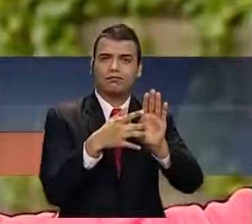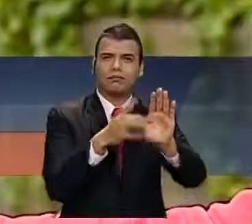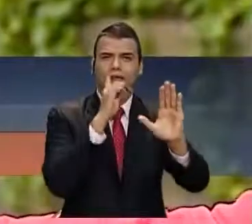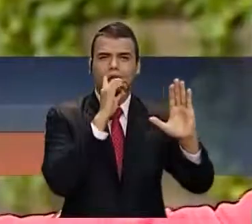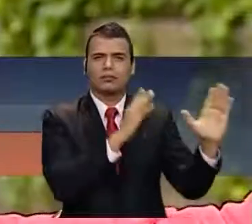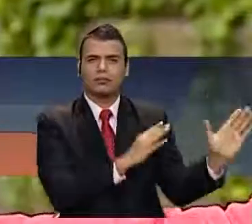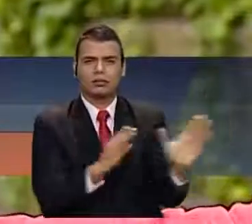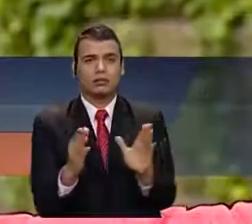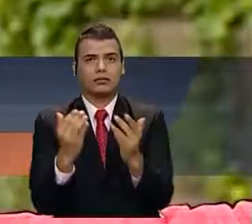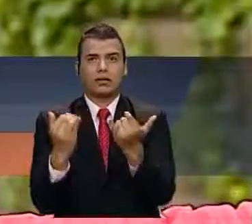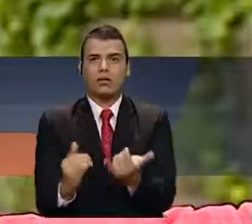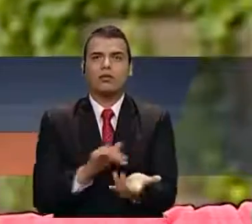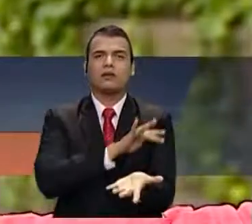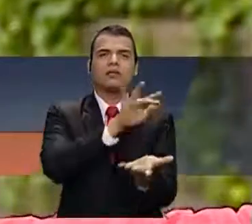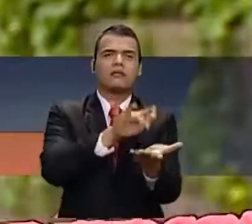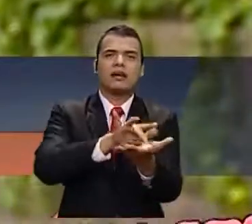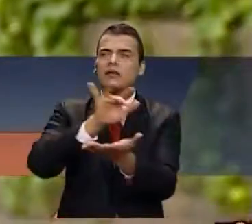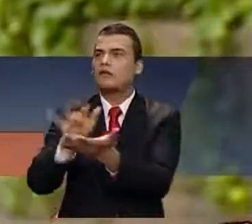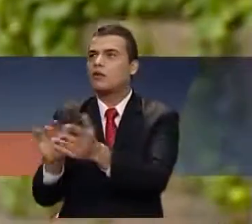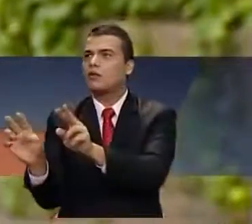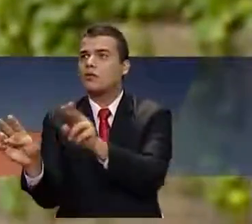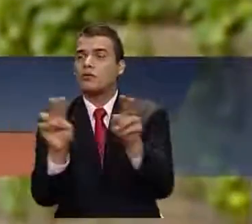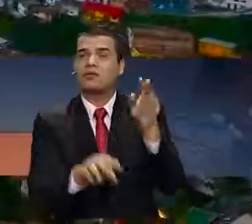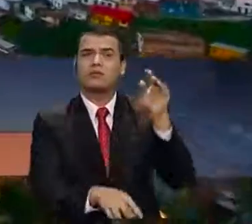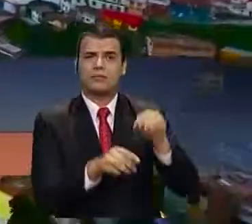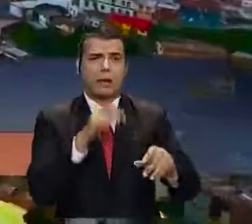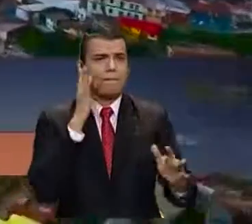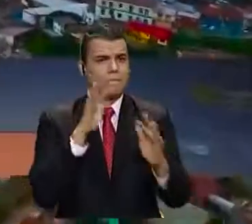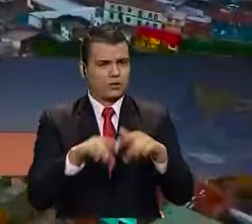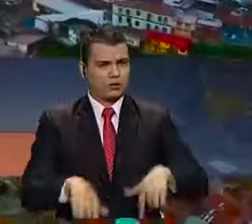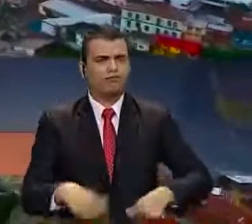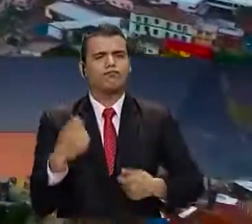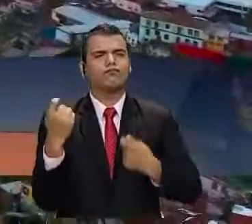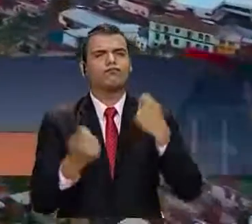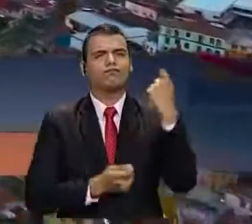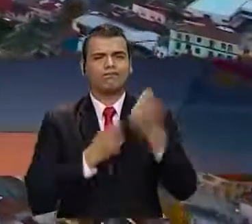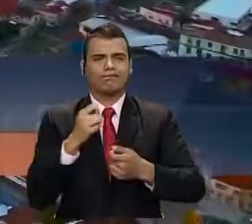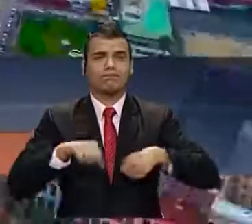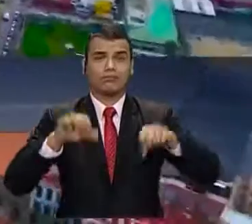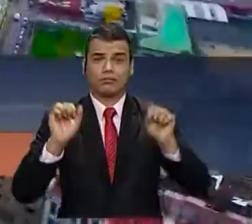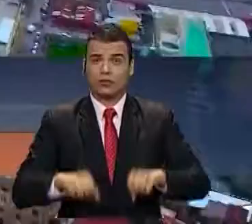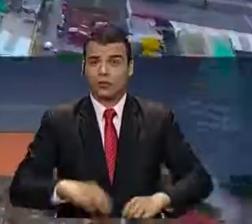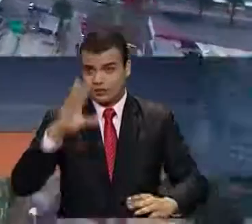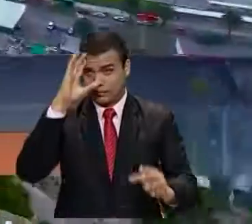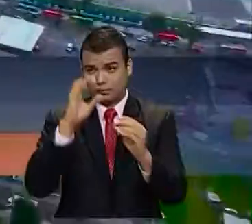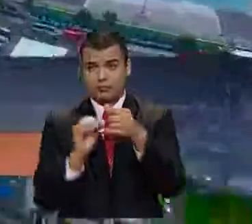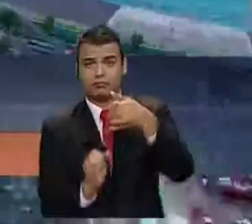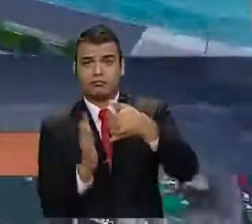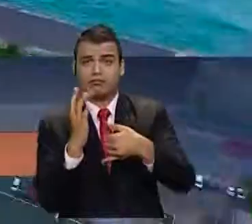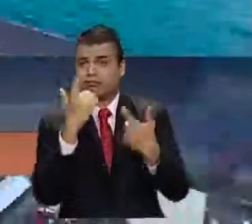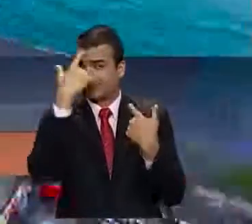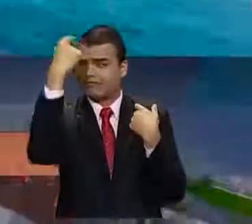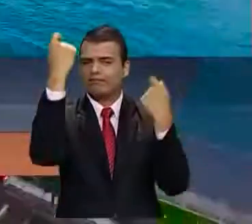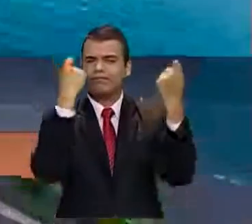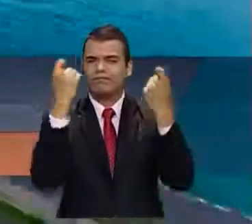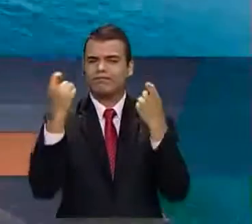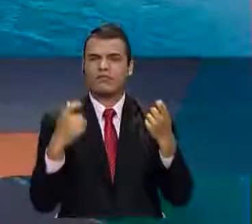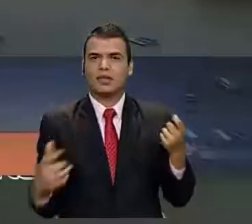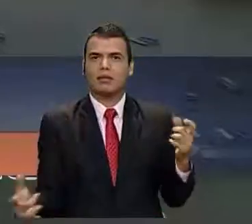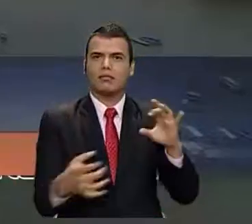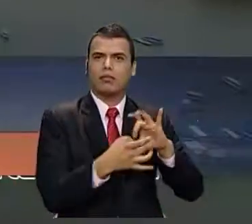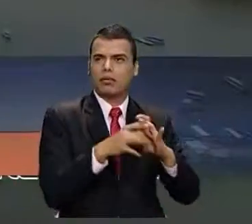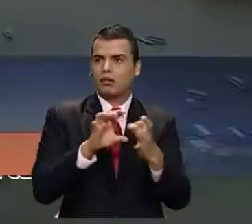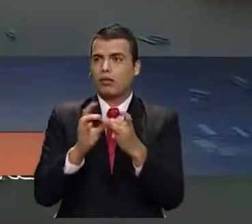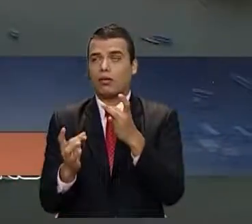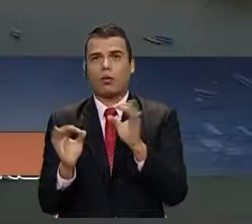en otros que se hagan, y como destino para los negocios. La Alianza del Pacífico es una de las estrategias de integración más innovadoras